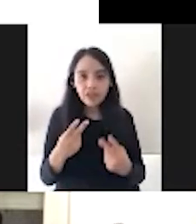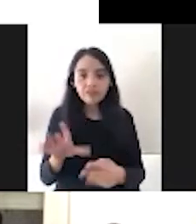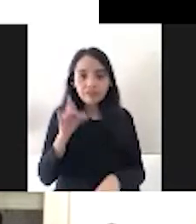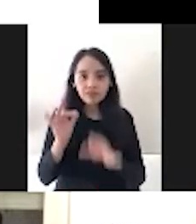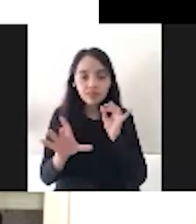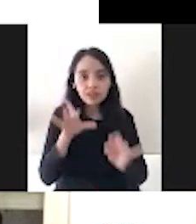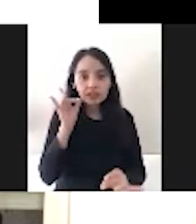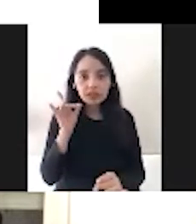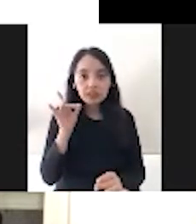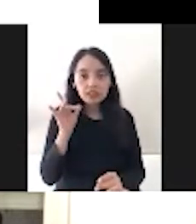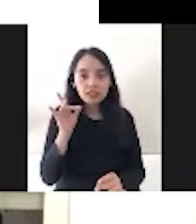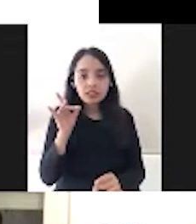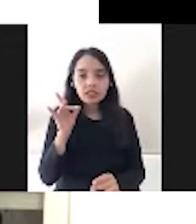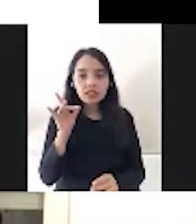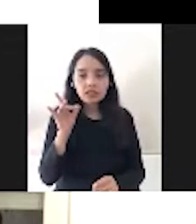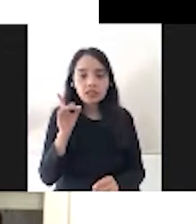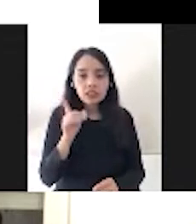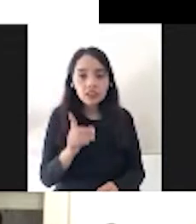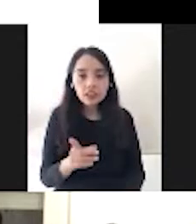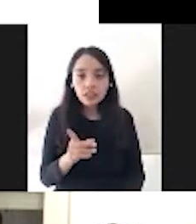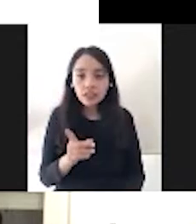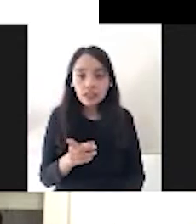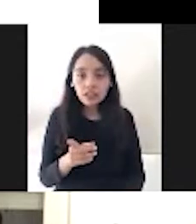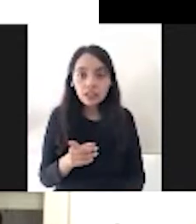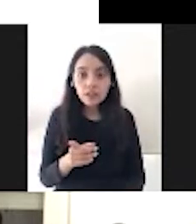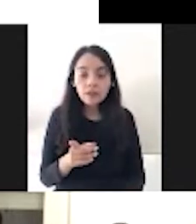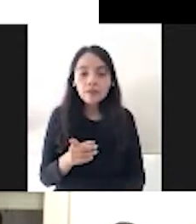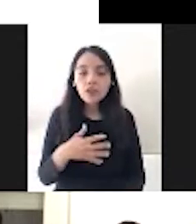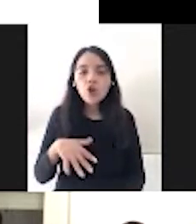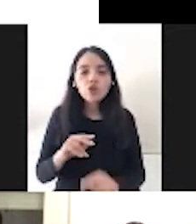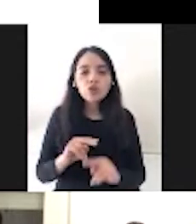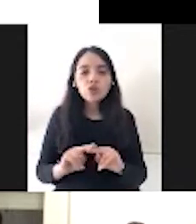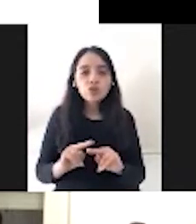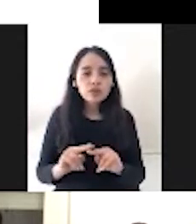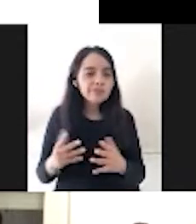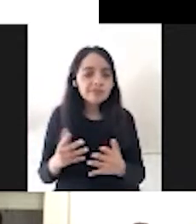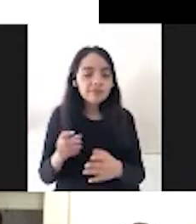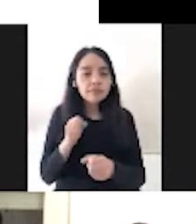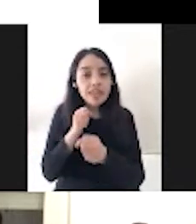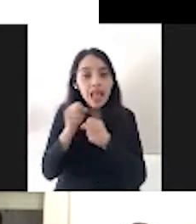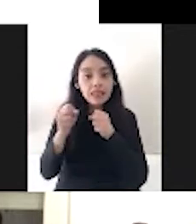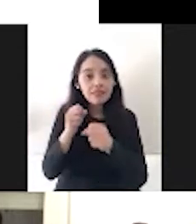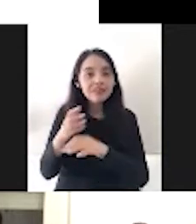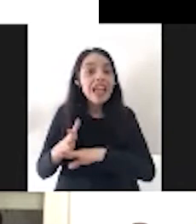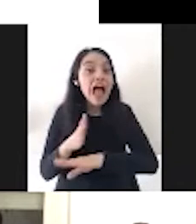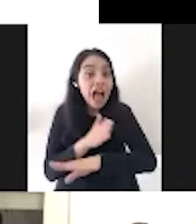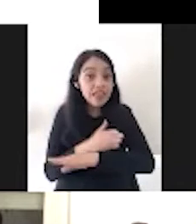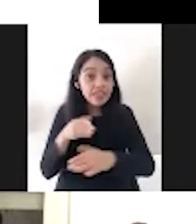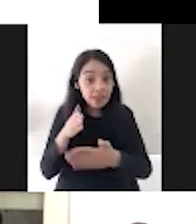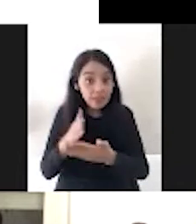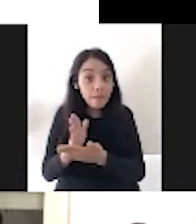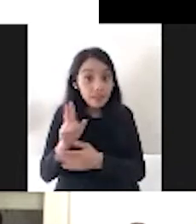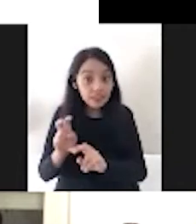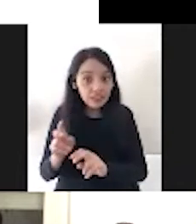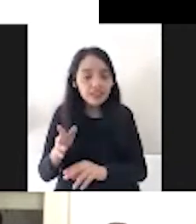hicimos una exploración previa que lo que hicimos fue hacer entrevistas antes de empezar la investigación y meternos a la